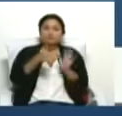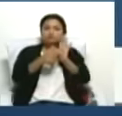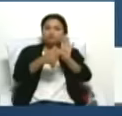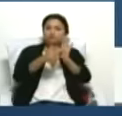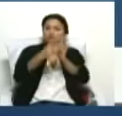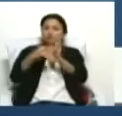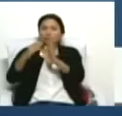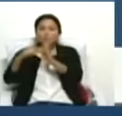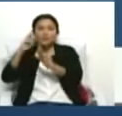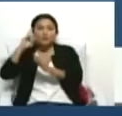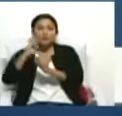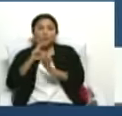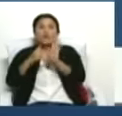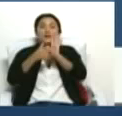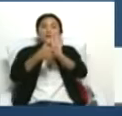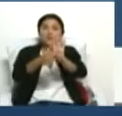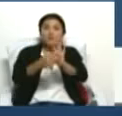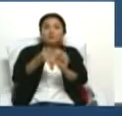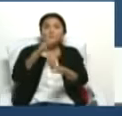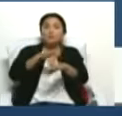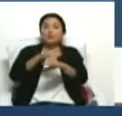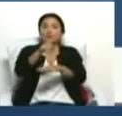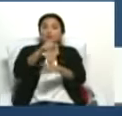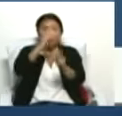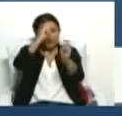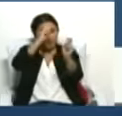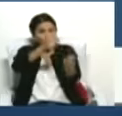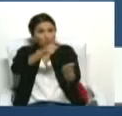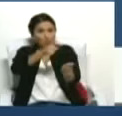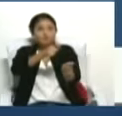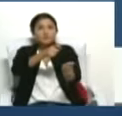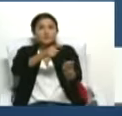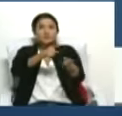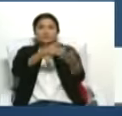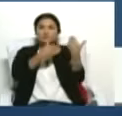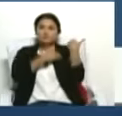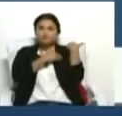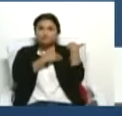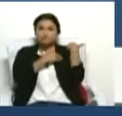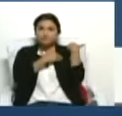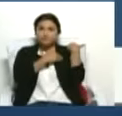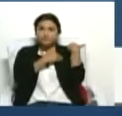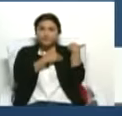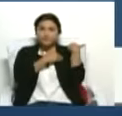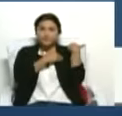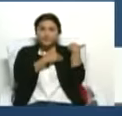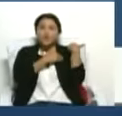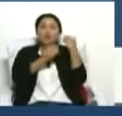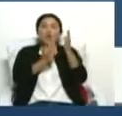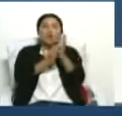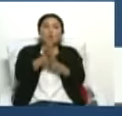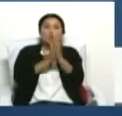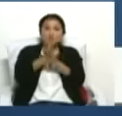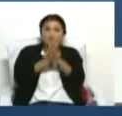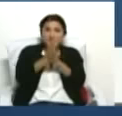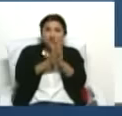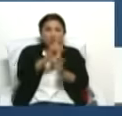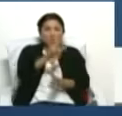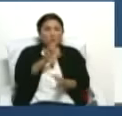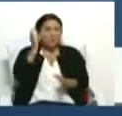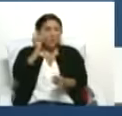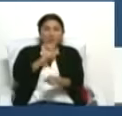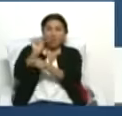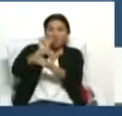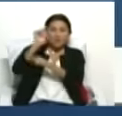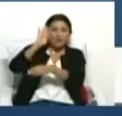Libertador, donde incluso ella reconoce su papel de estar conspirando, malponiendo a las Fuerzas